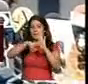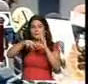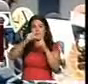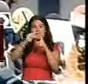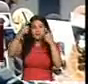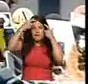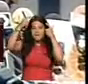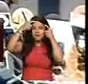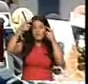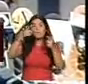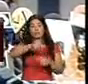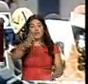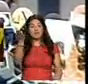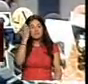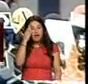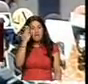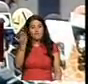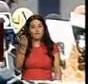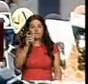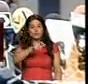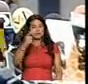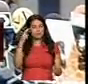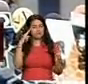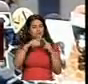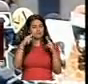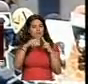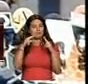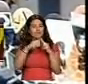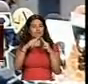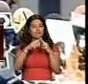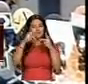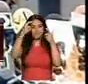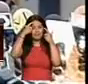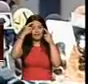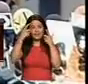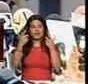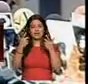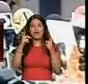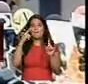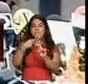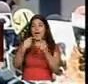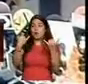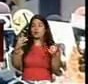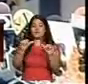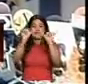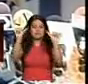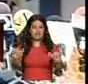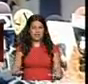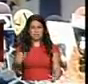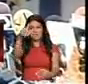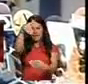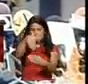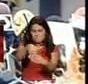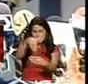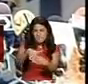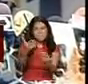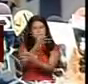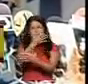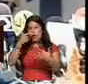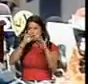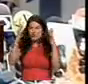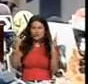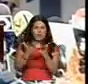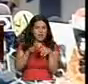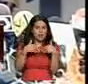bueno en todas partes del mundo Entonces cuando dice mejor sistema electoral del mundo lo dice un expresidente de Estados Unidos